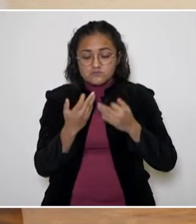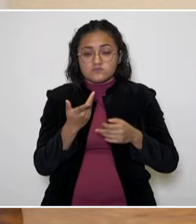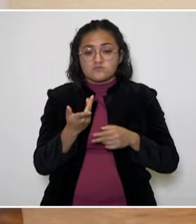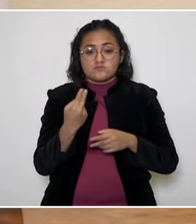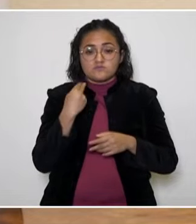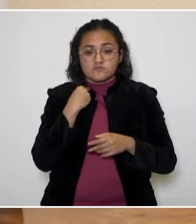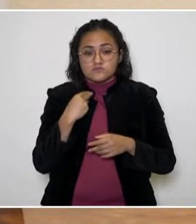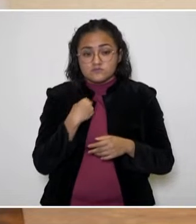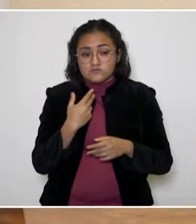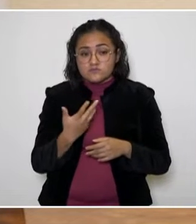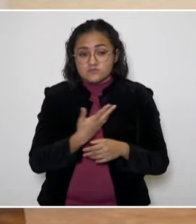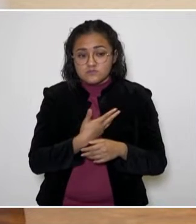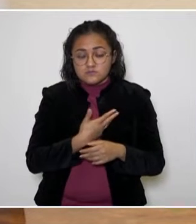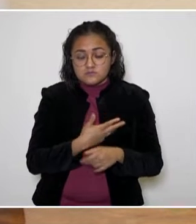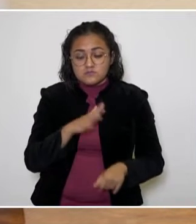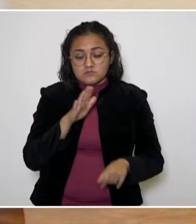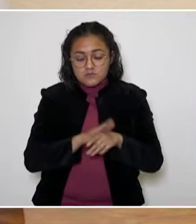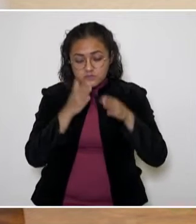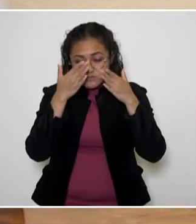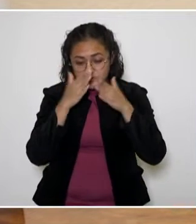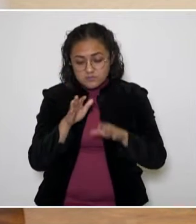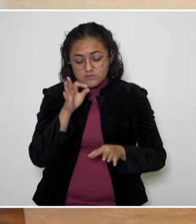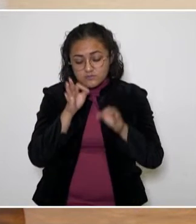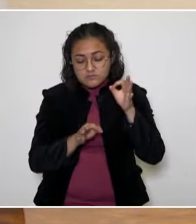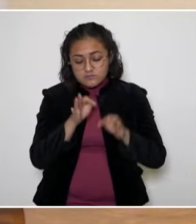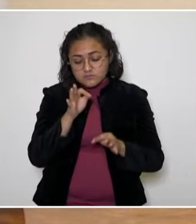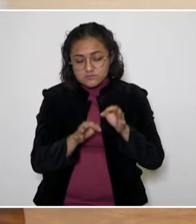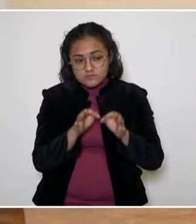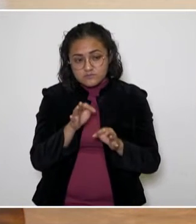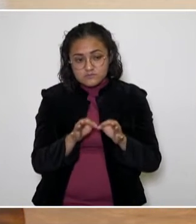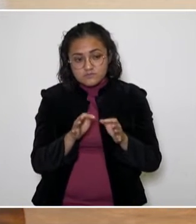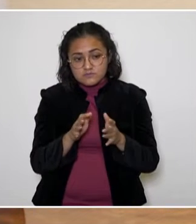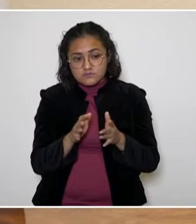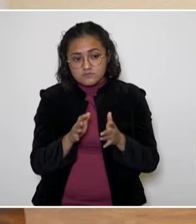notario tengan la certeza jurídica